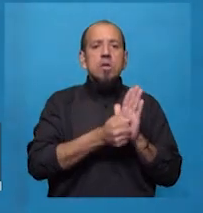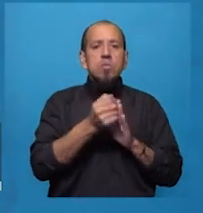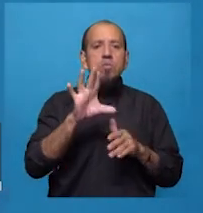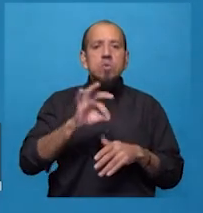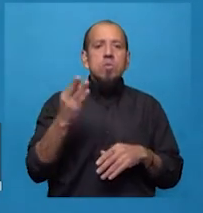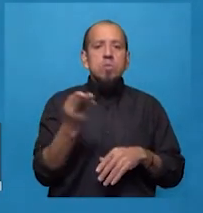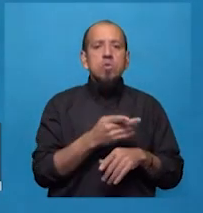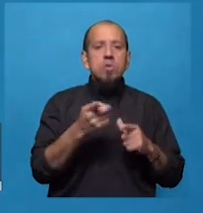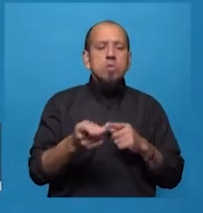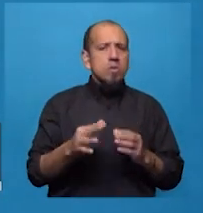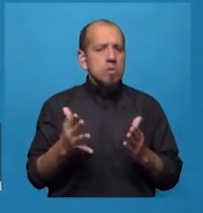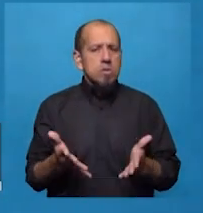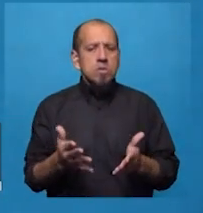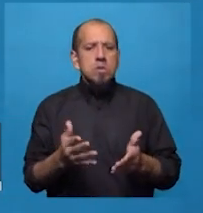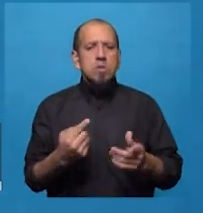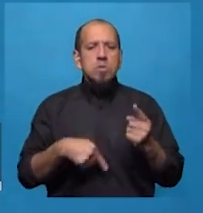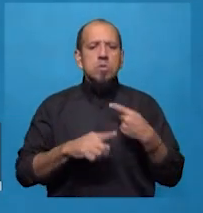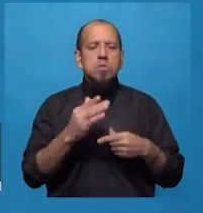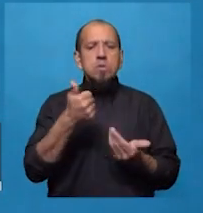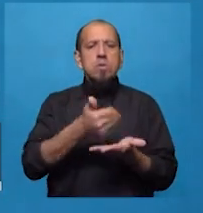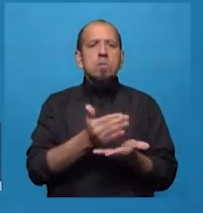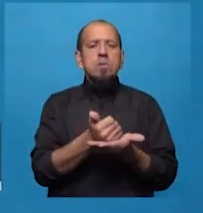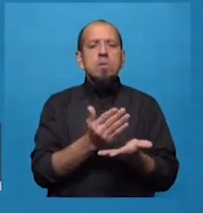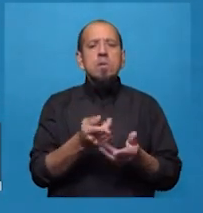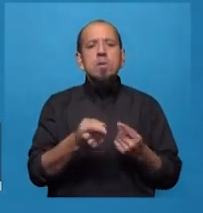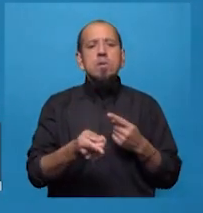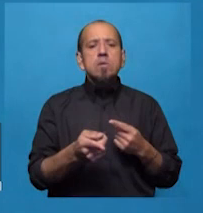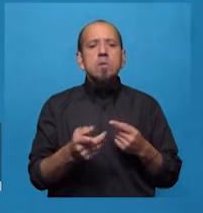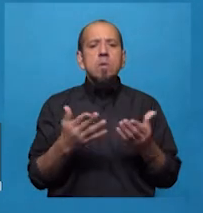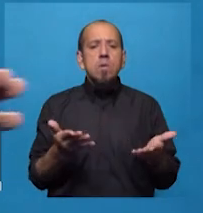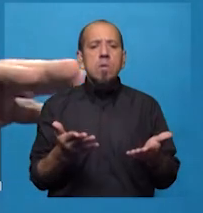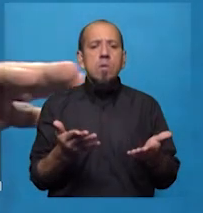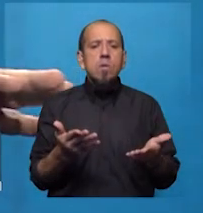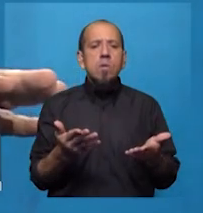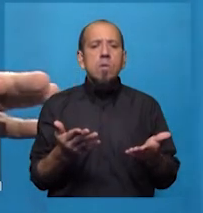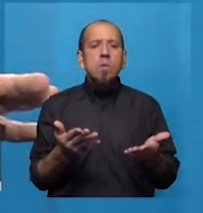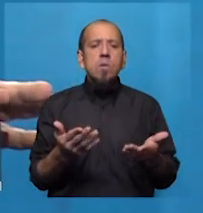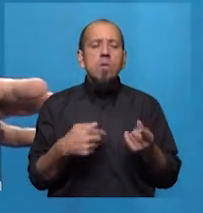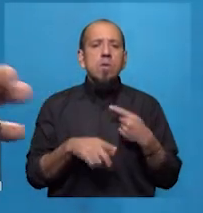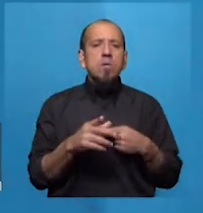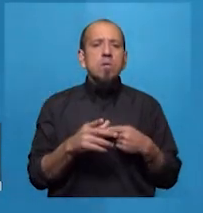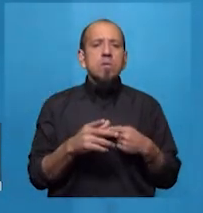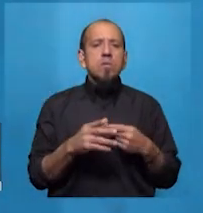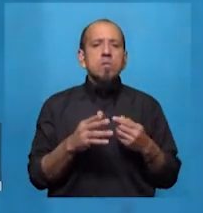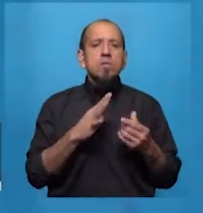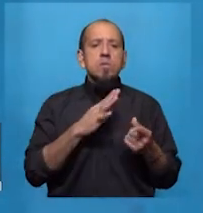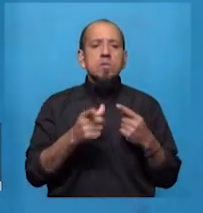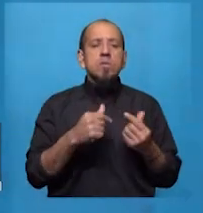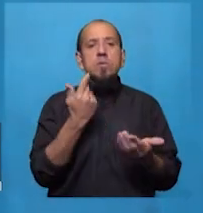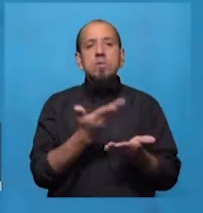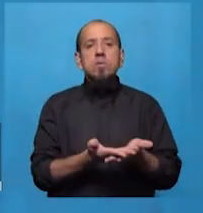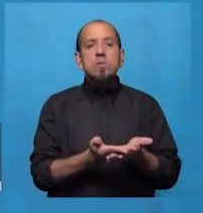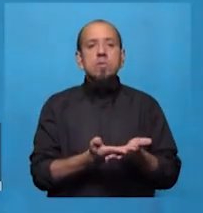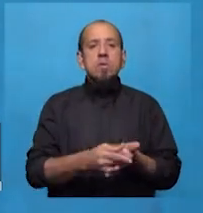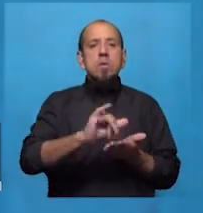esas dinámicas de departamentales territoriales Claro que me quedan escondidas cuando se plantea